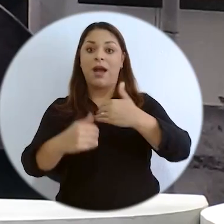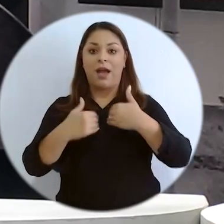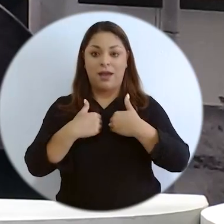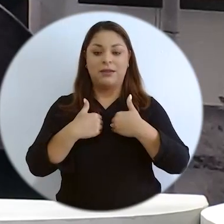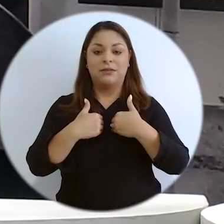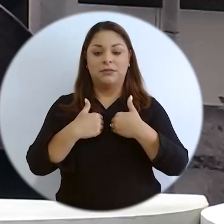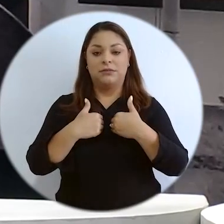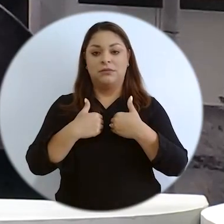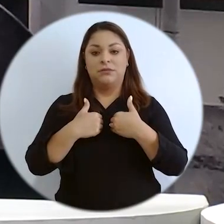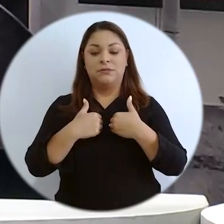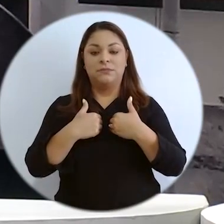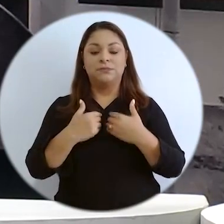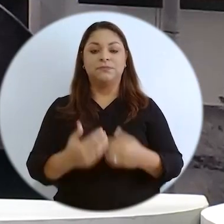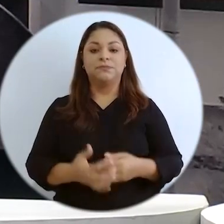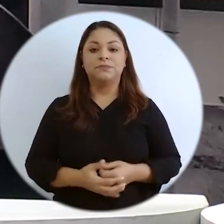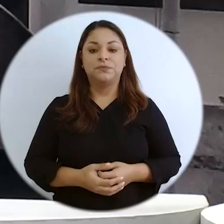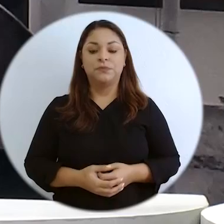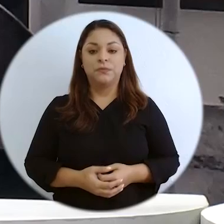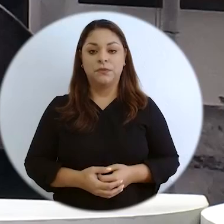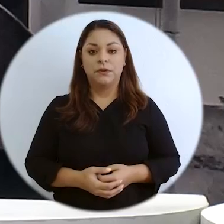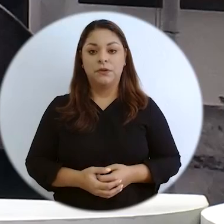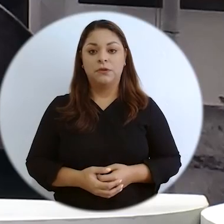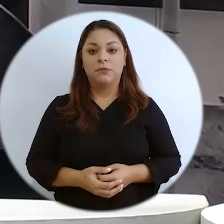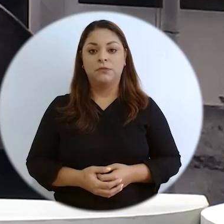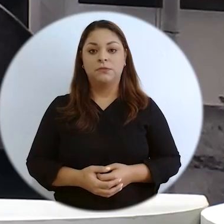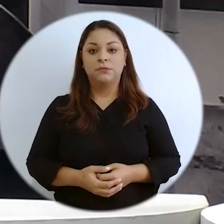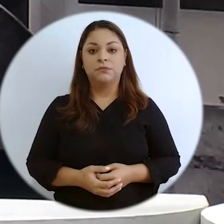más bien la estrategia es minar los puentes,